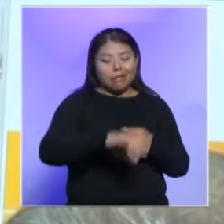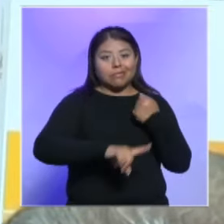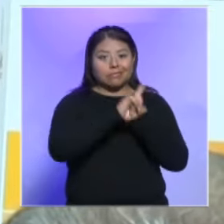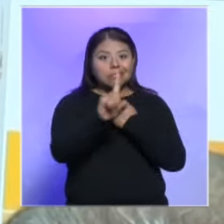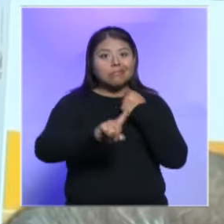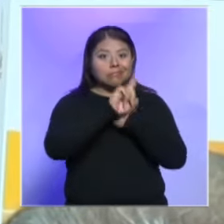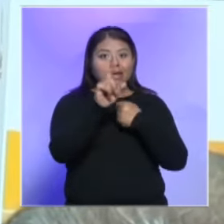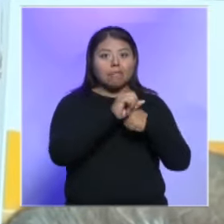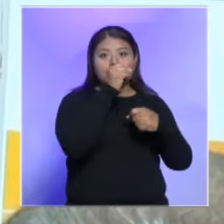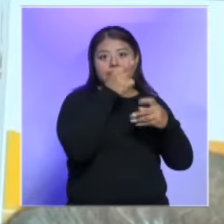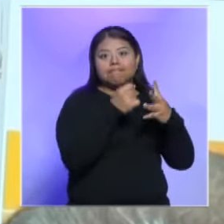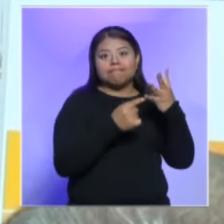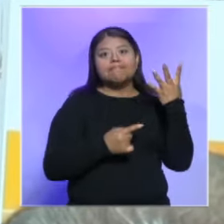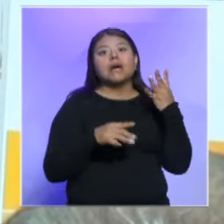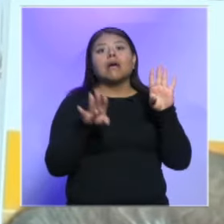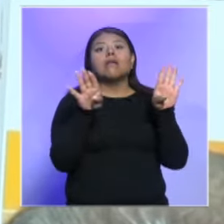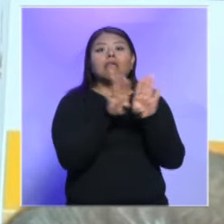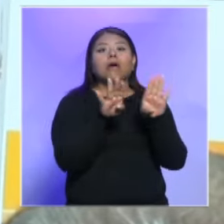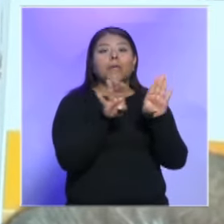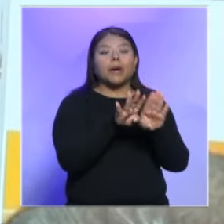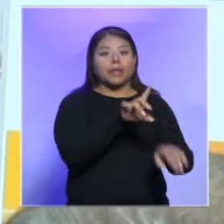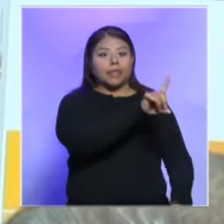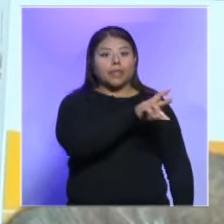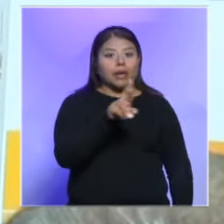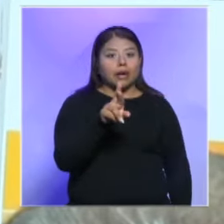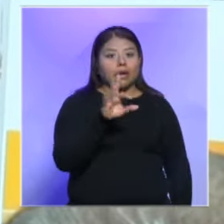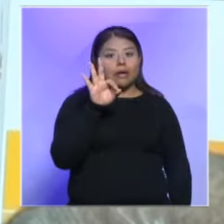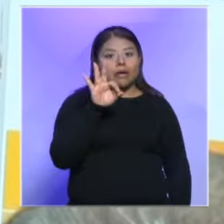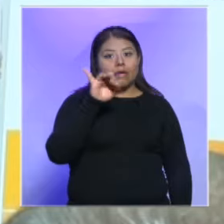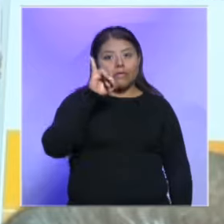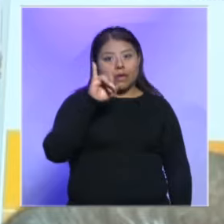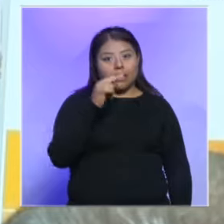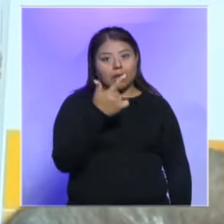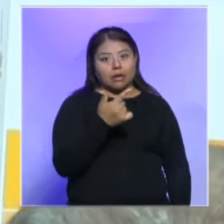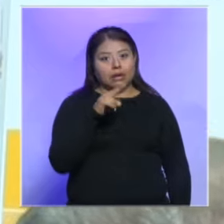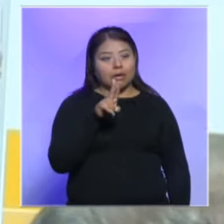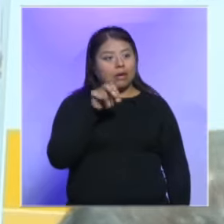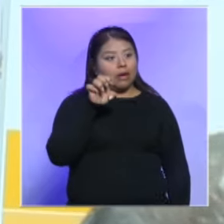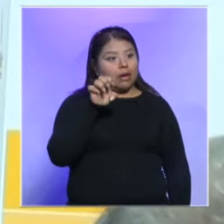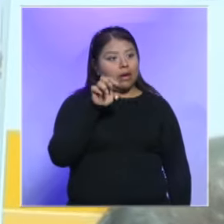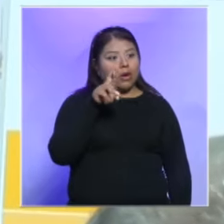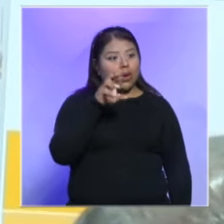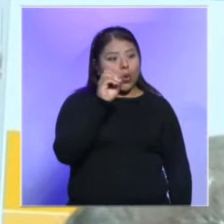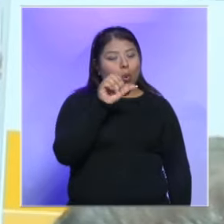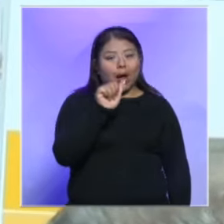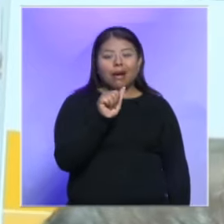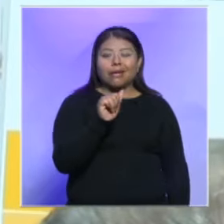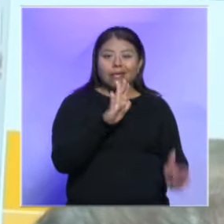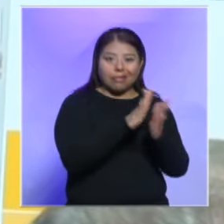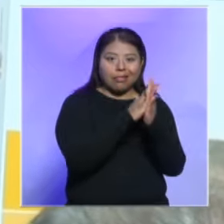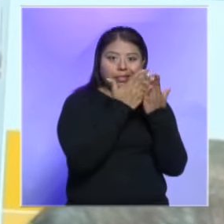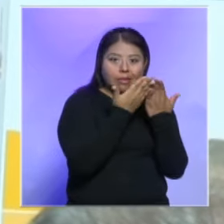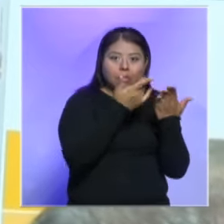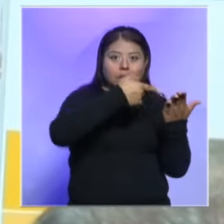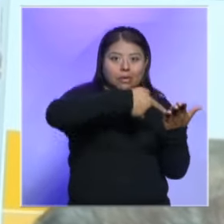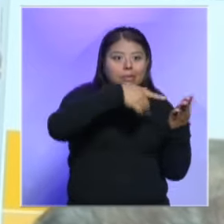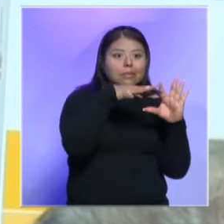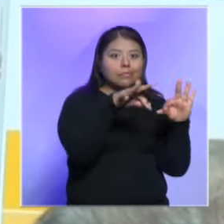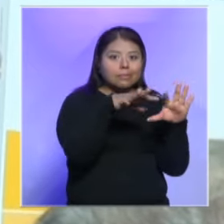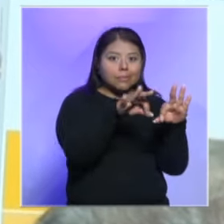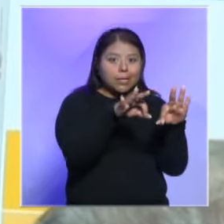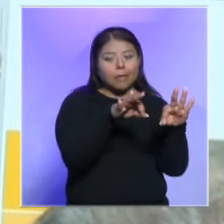ser este tema. El doctor Figueroa nos habla, y creo que las autoridades electorales